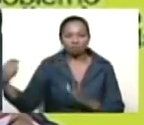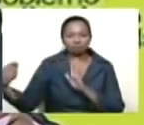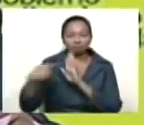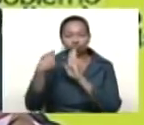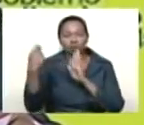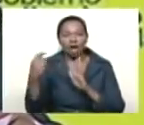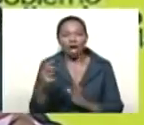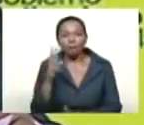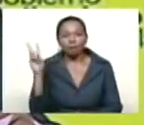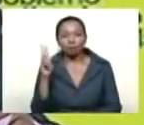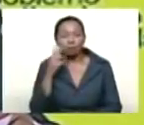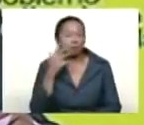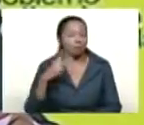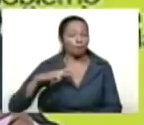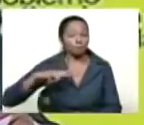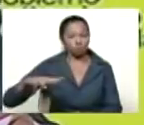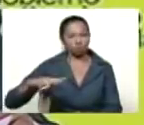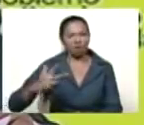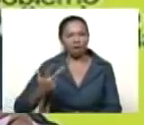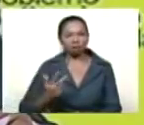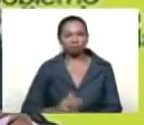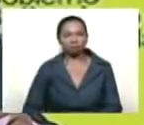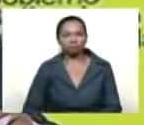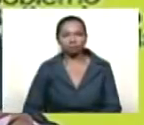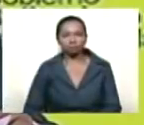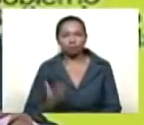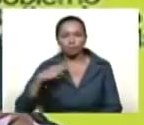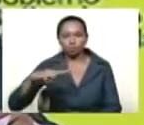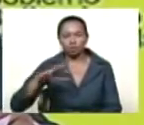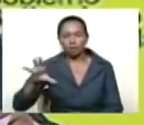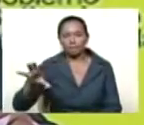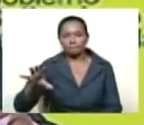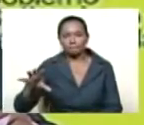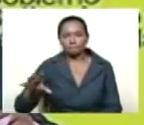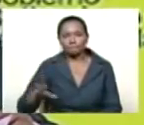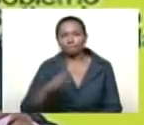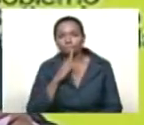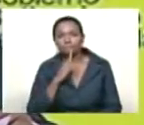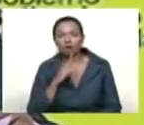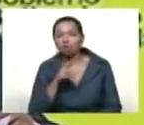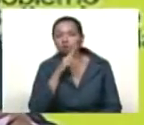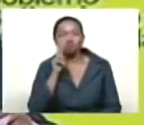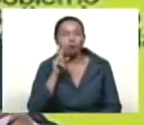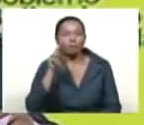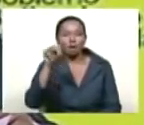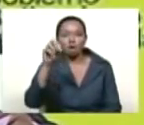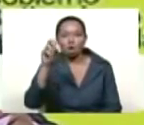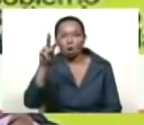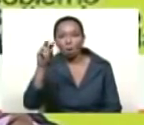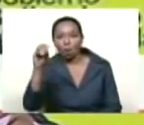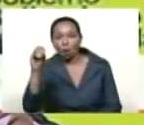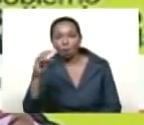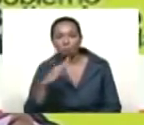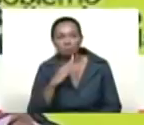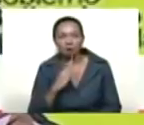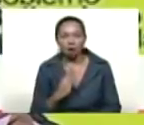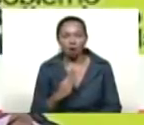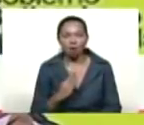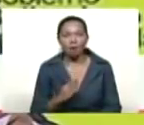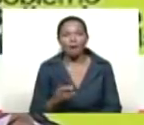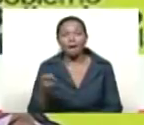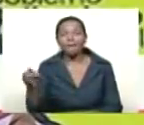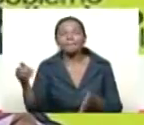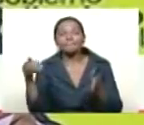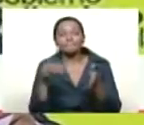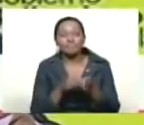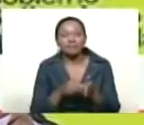En Portugal, por ejemplo, en un banco llamado Novo Banco, nos han robado 1.726 millones